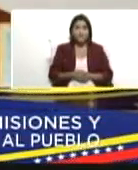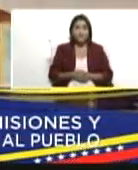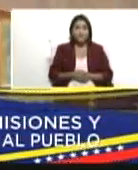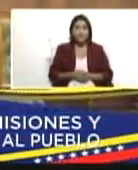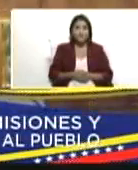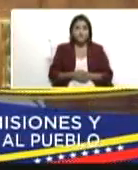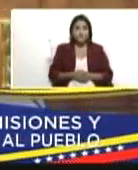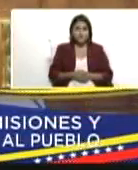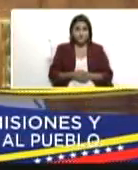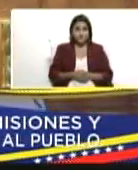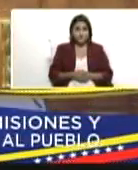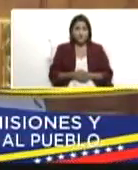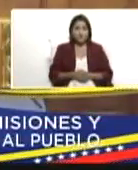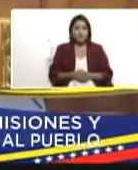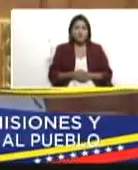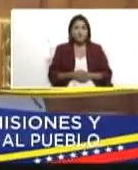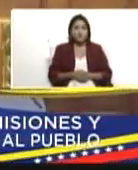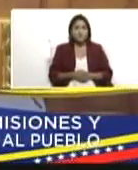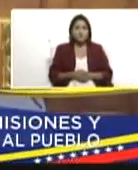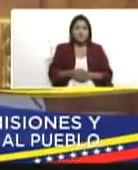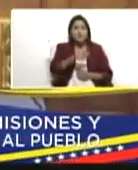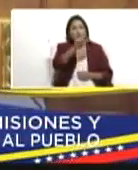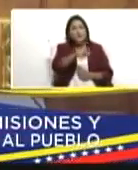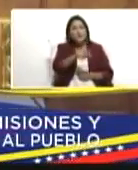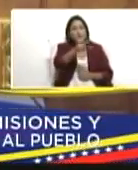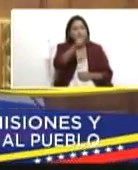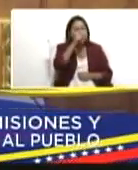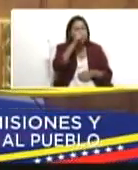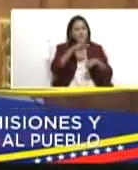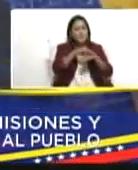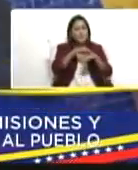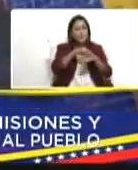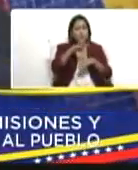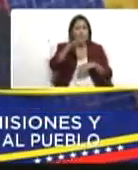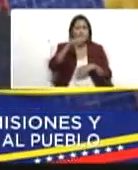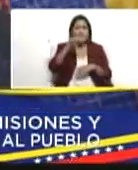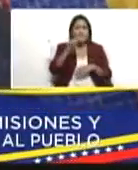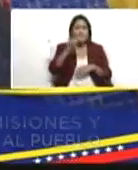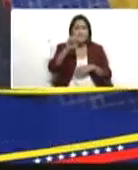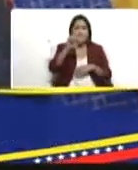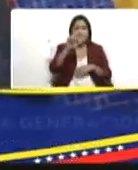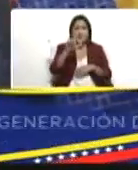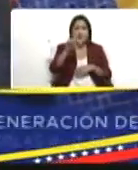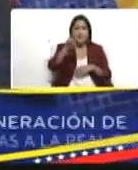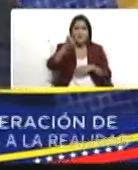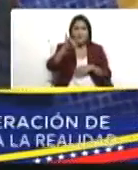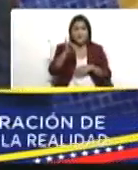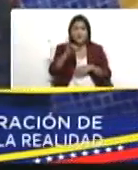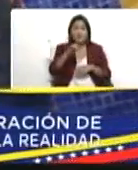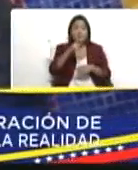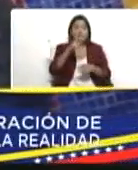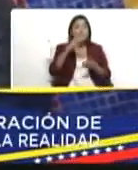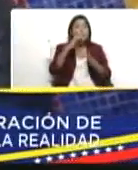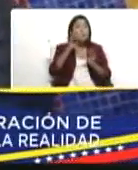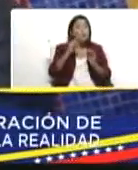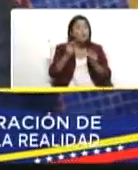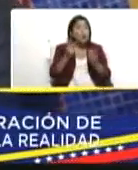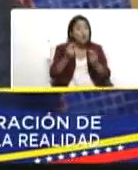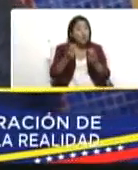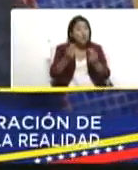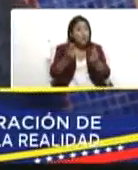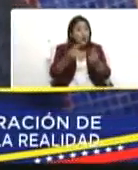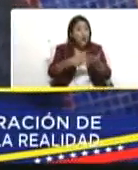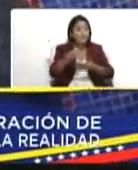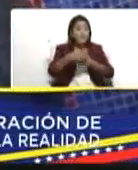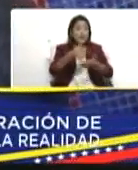Maldonado mer Maldonado Póngase las pilas presénteme el plan porque este año tenemos que llegar a